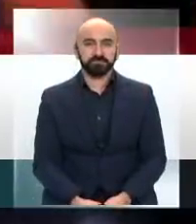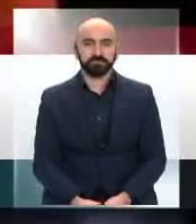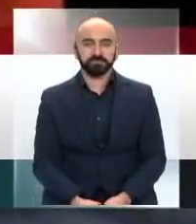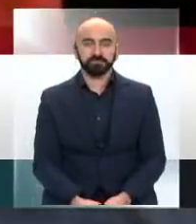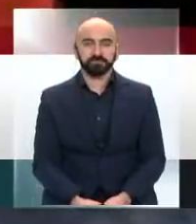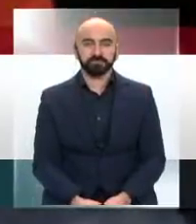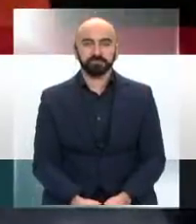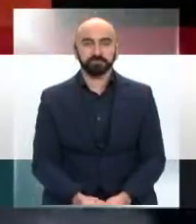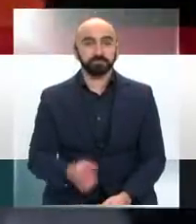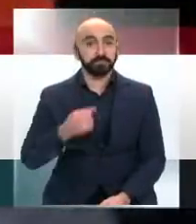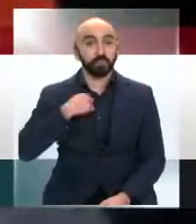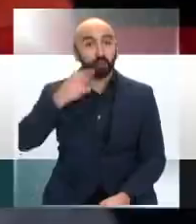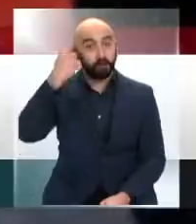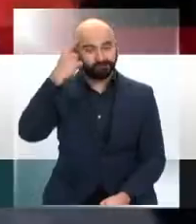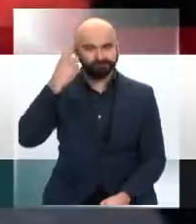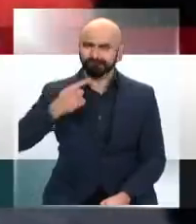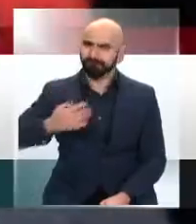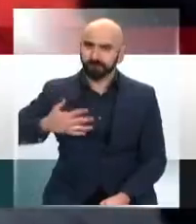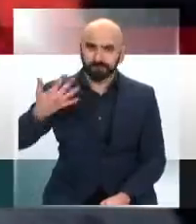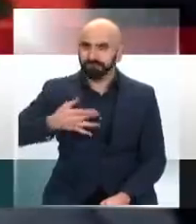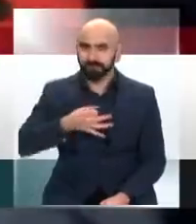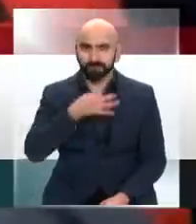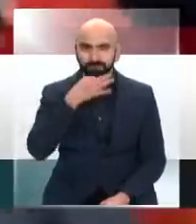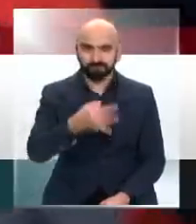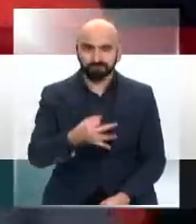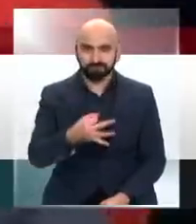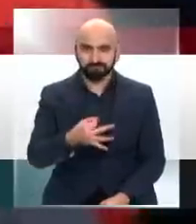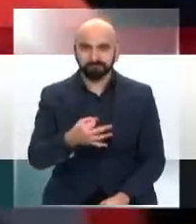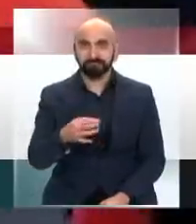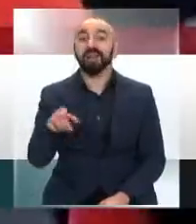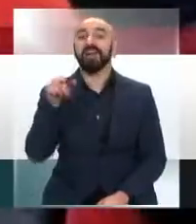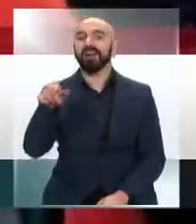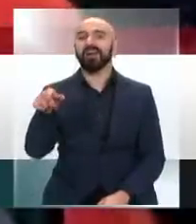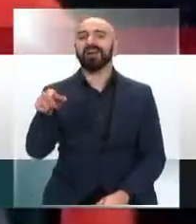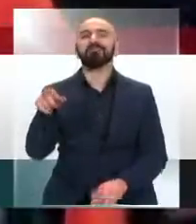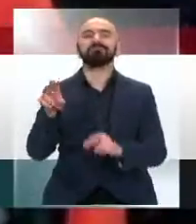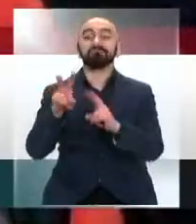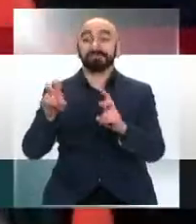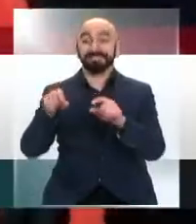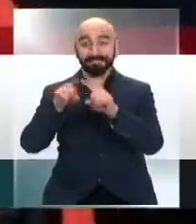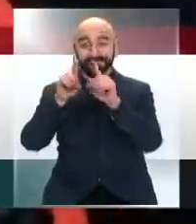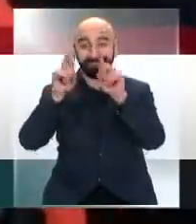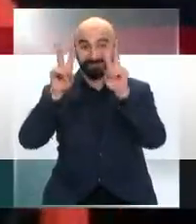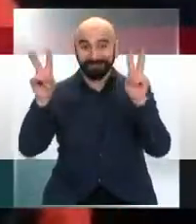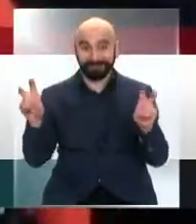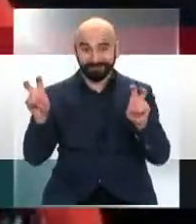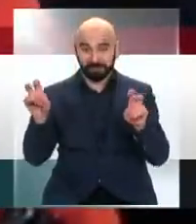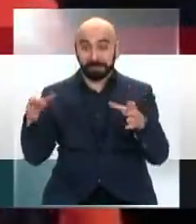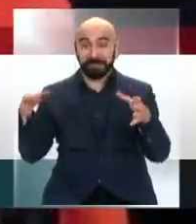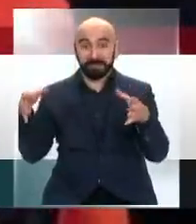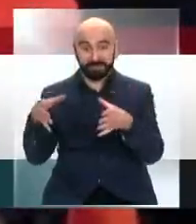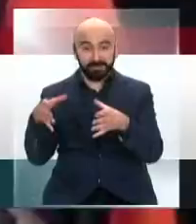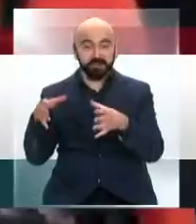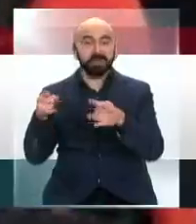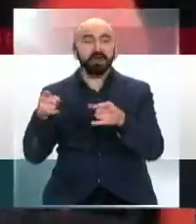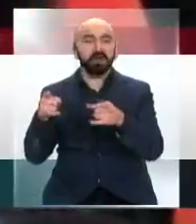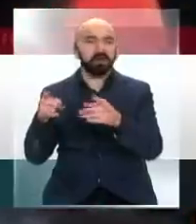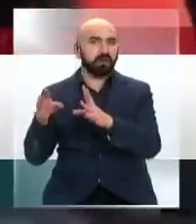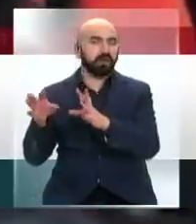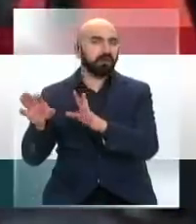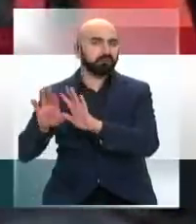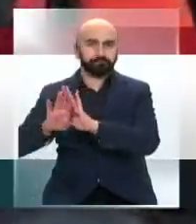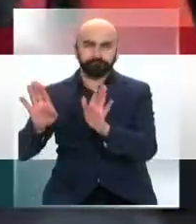Pero creo importante decir que las tumbas tienen un aspecto lúgubre, y nosotros queremos algo donde florezcan todas las flores. Y